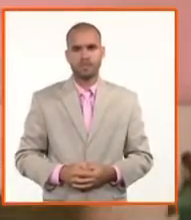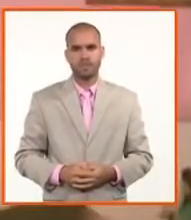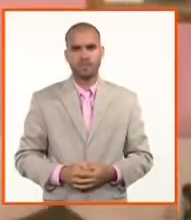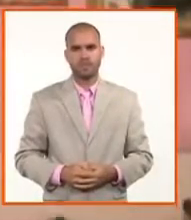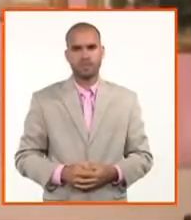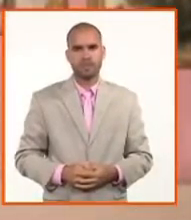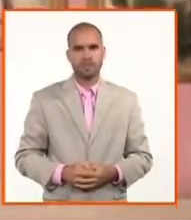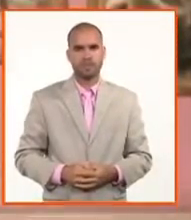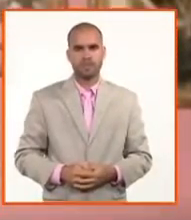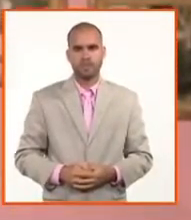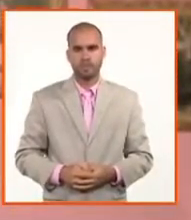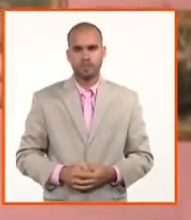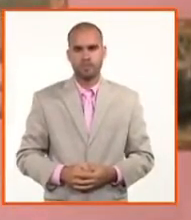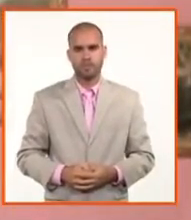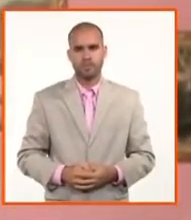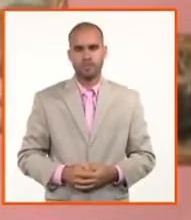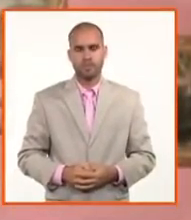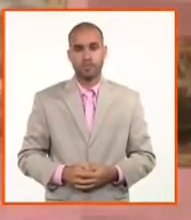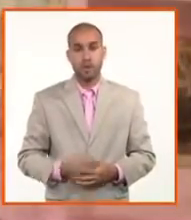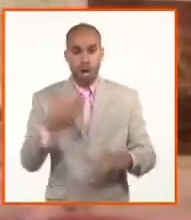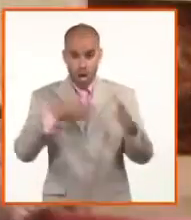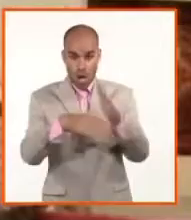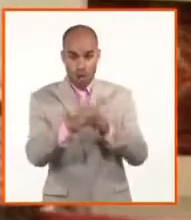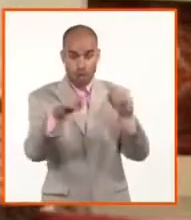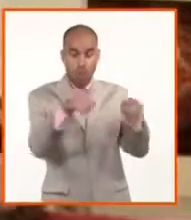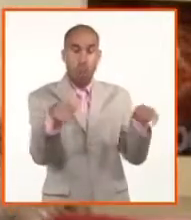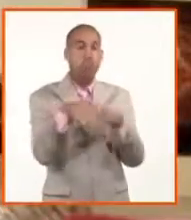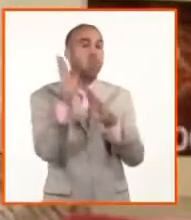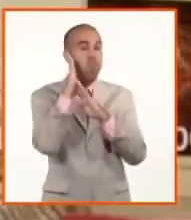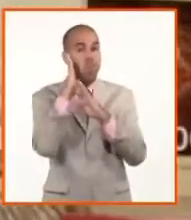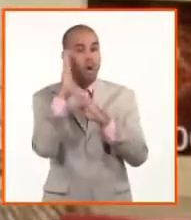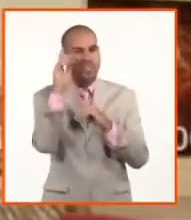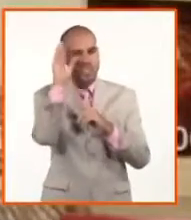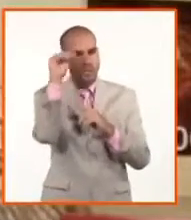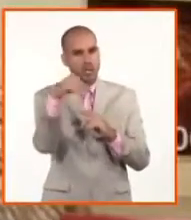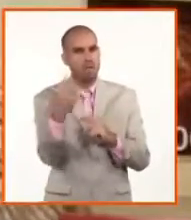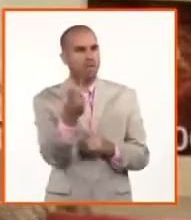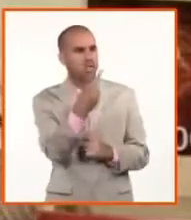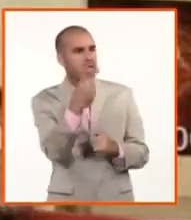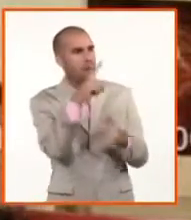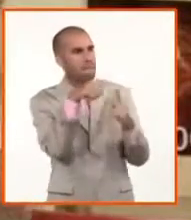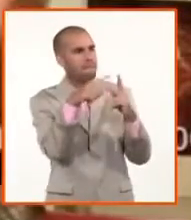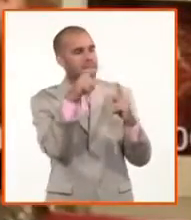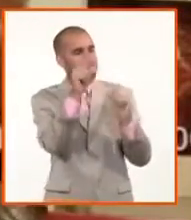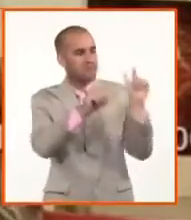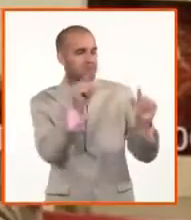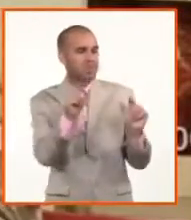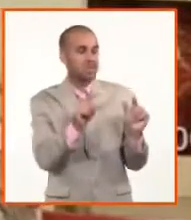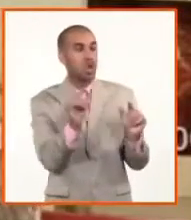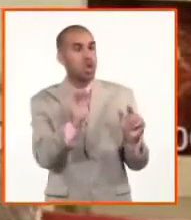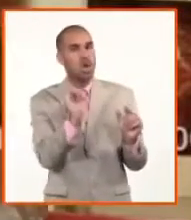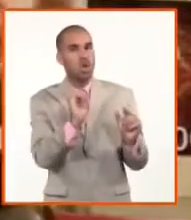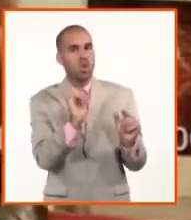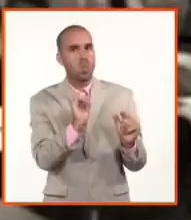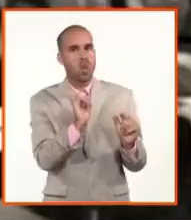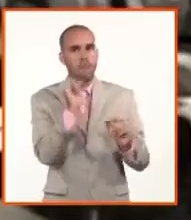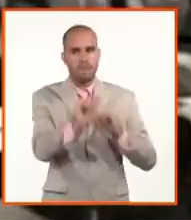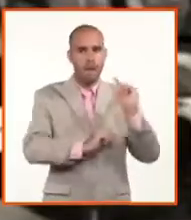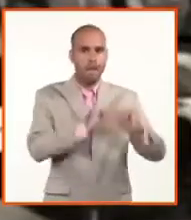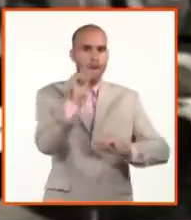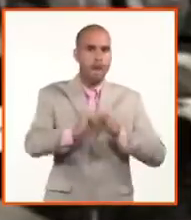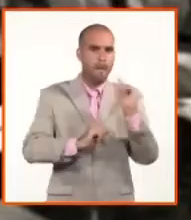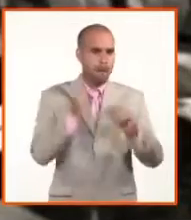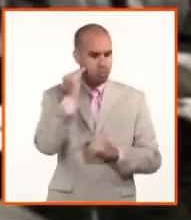Tú ves su cuarto y es el cuarto de dos personas absolutamente dedicadas a ser cada vez mejor personas, a estudiar,